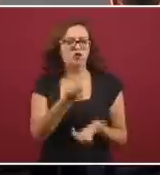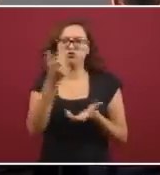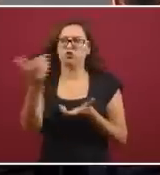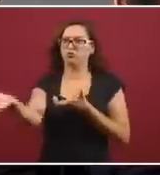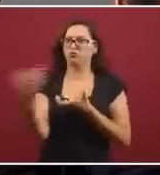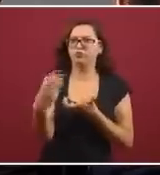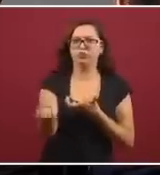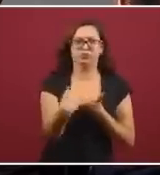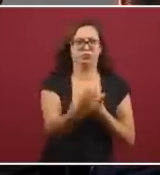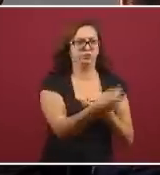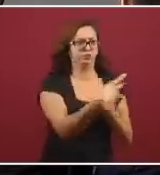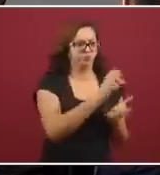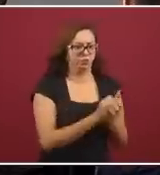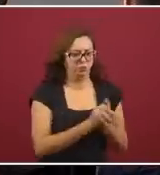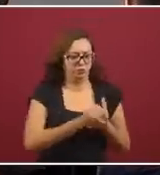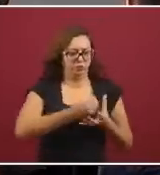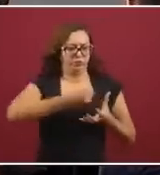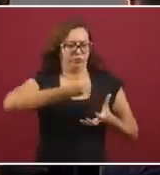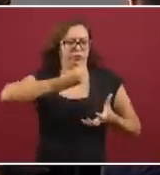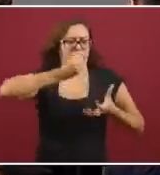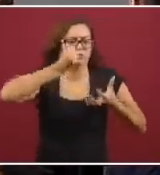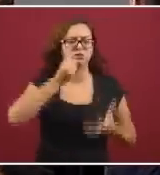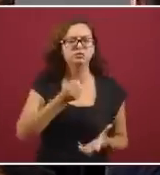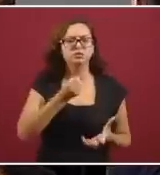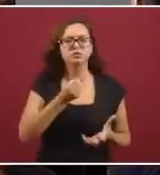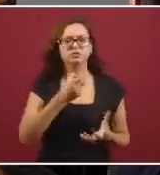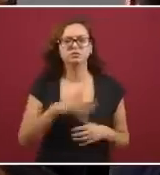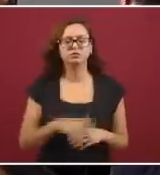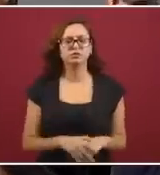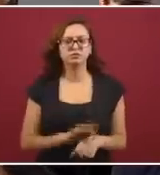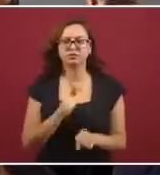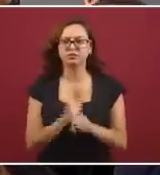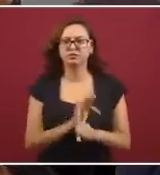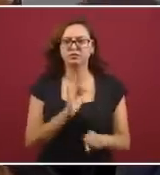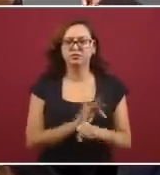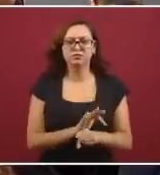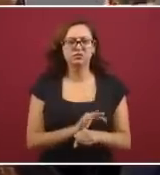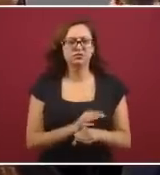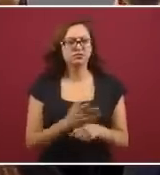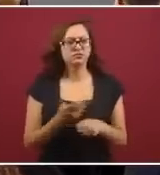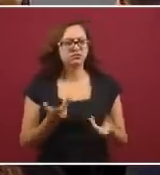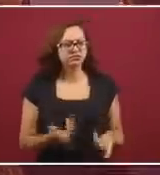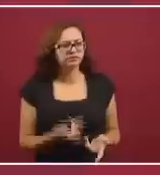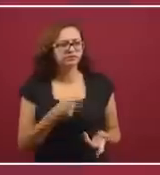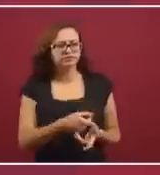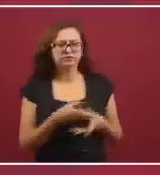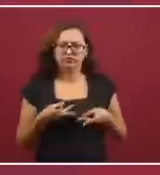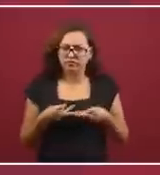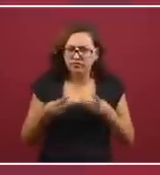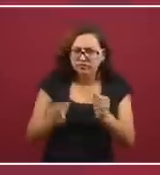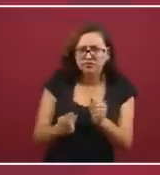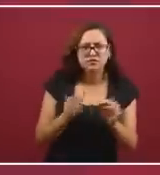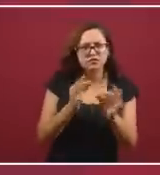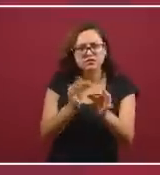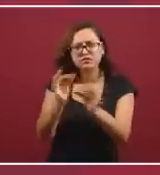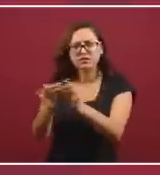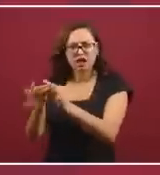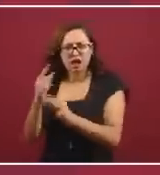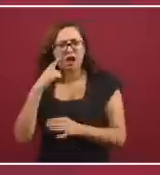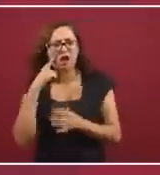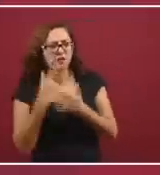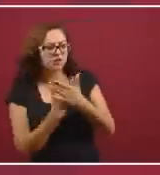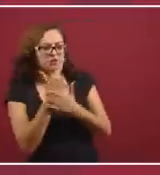o poniéndose aquí se utilizarán bien los recursos se hablaba de que